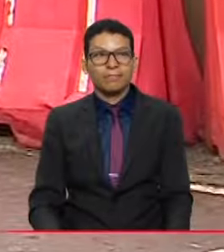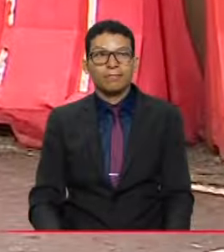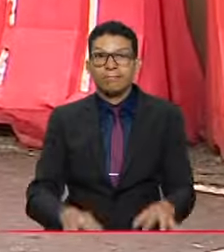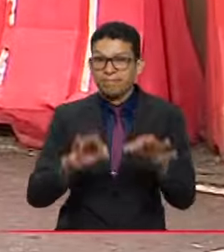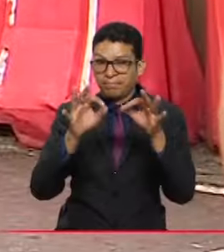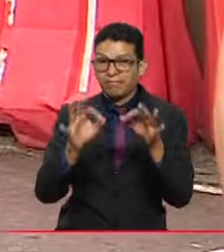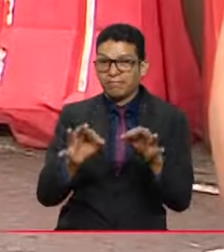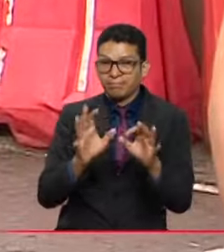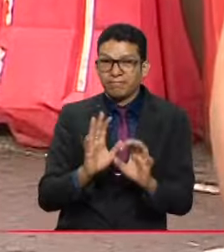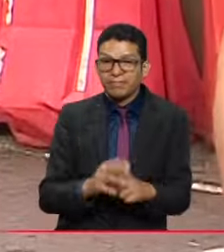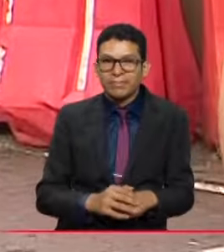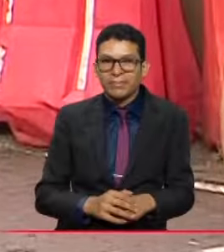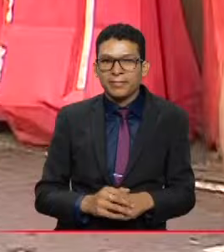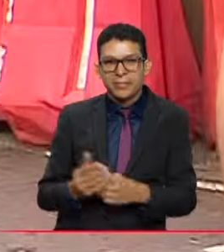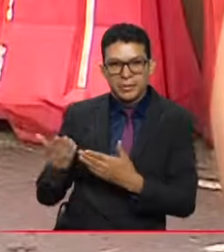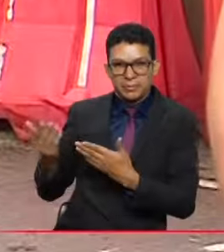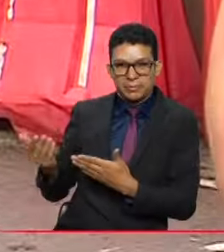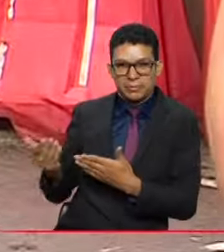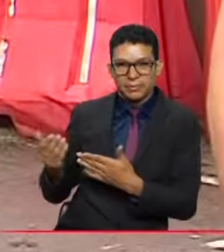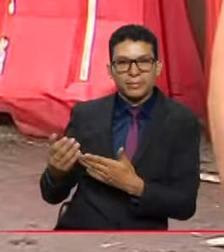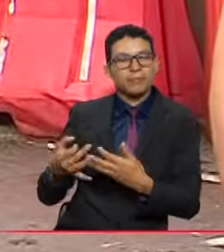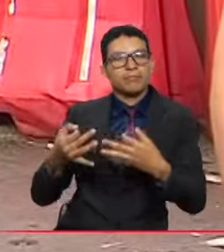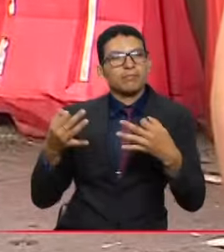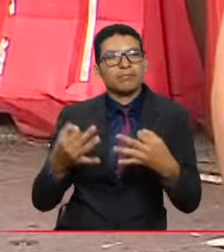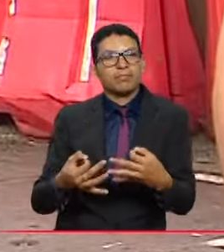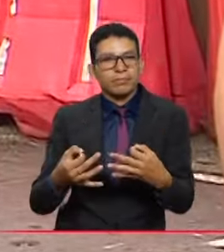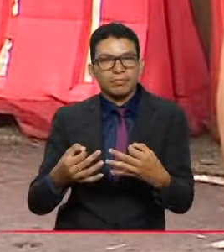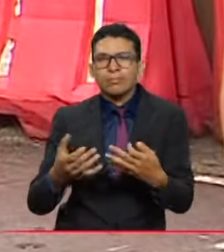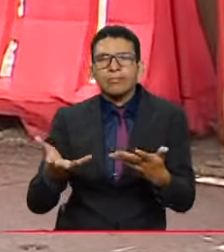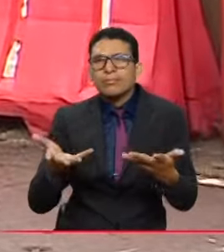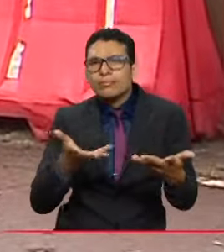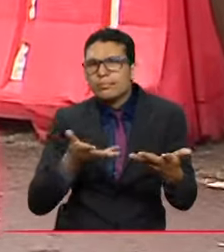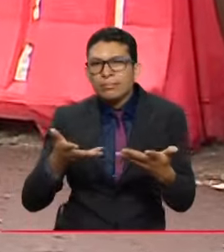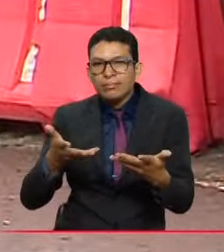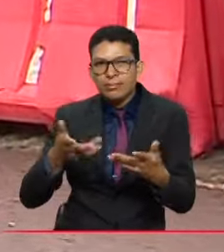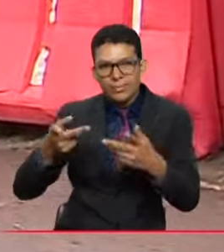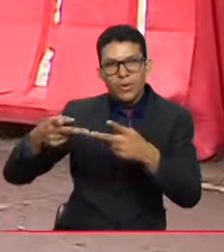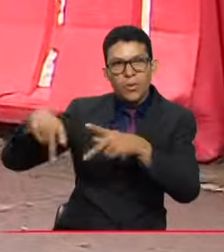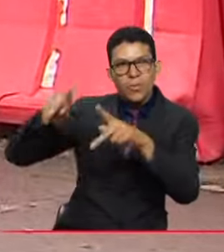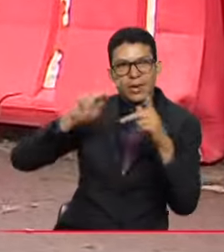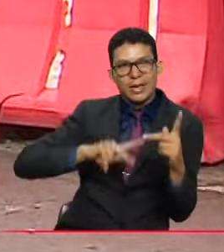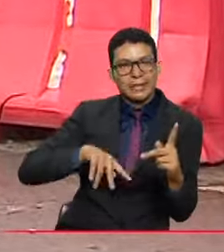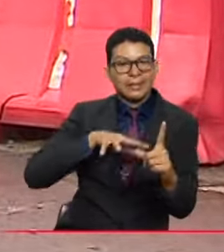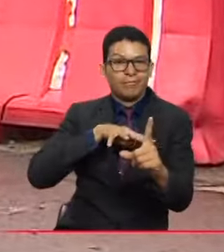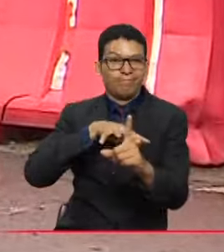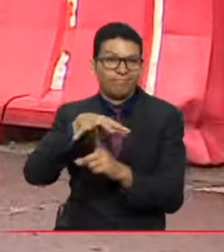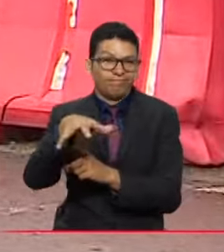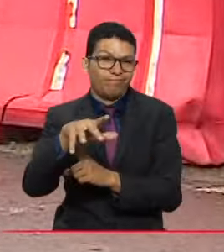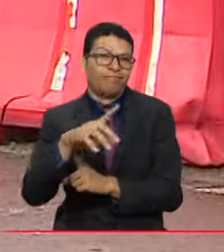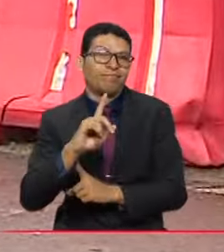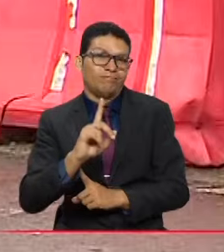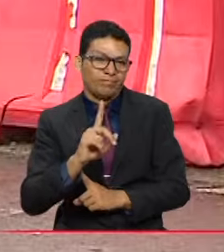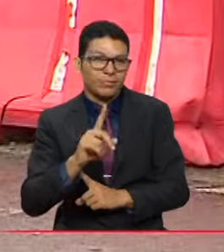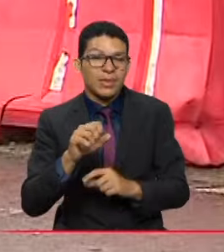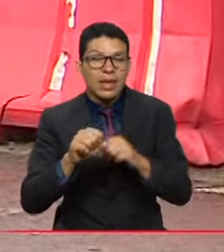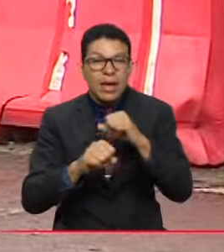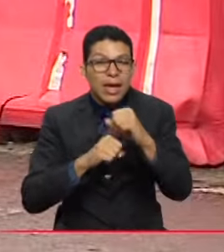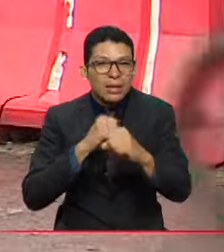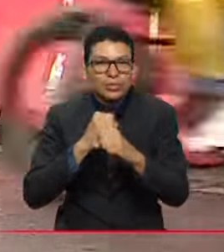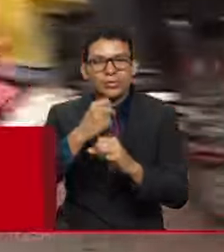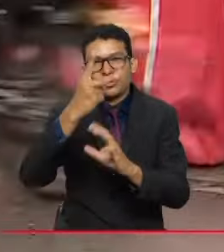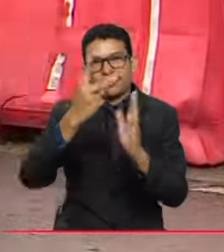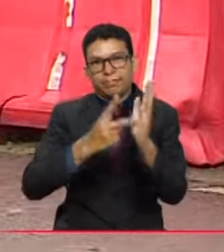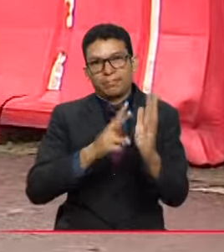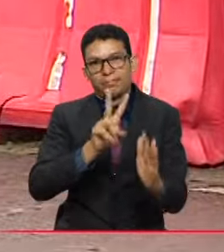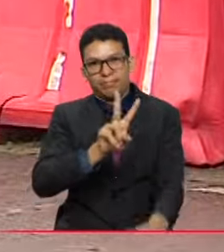Efectivamente, y aquí nos encontramos justamente donde se ubica este puente afectado, como usted bien lo ha dicho, desde el año